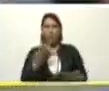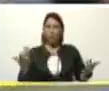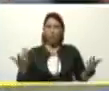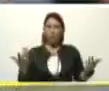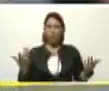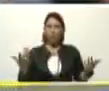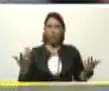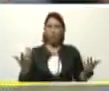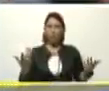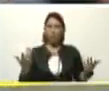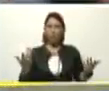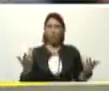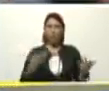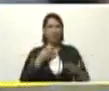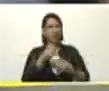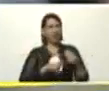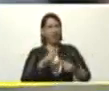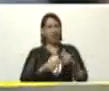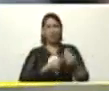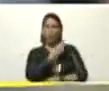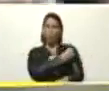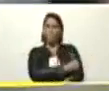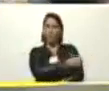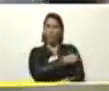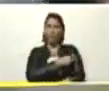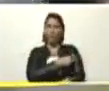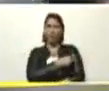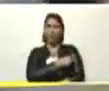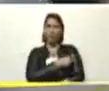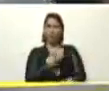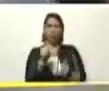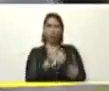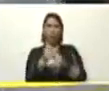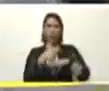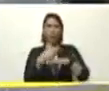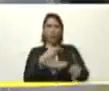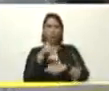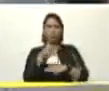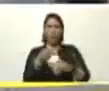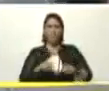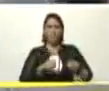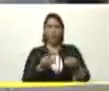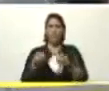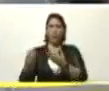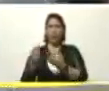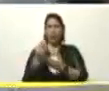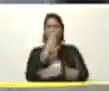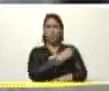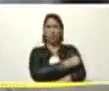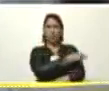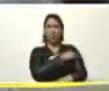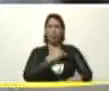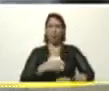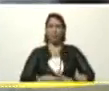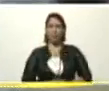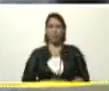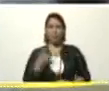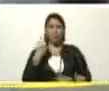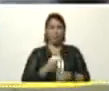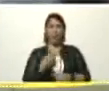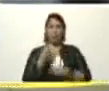¿y qué hacen los hospitales con lo que el gobierno, con lo que usted le manda a los hospitales? Hay que hacerse